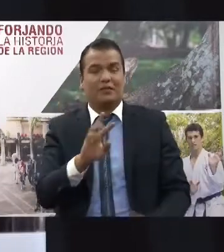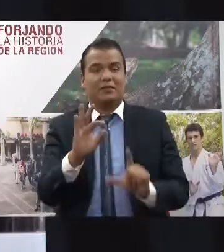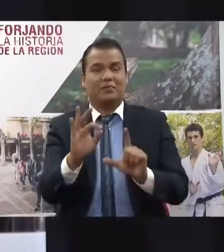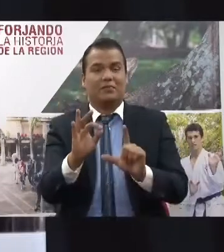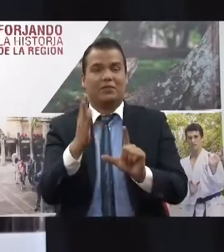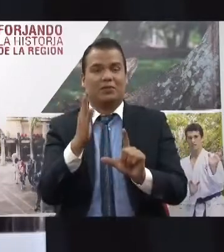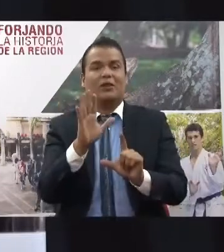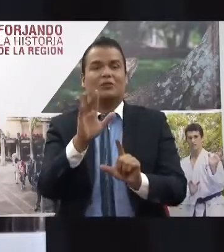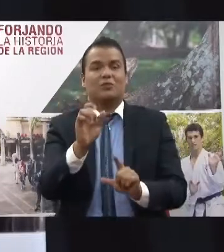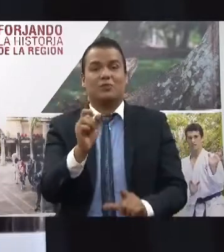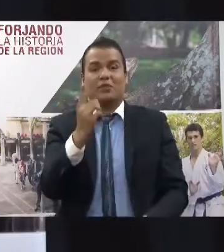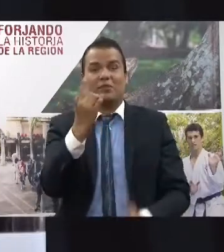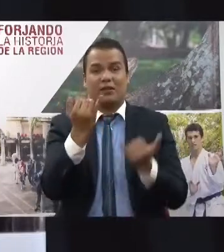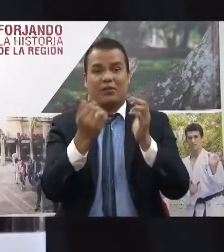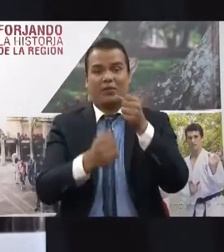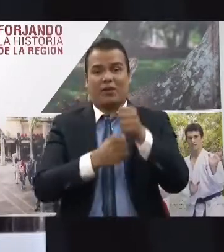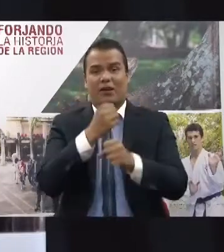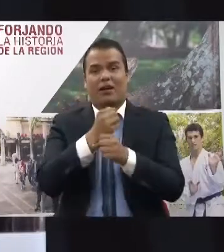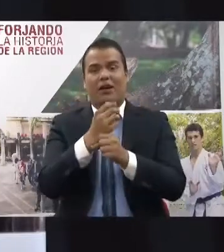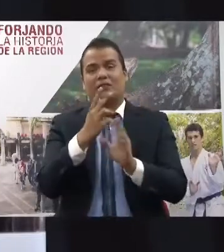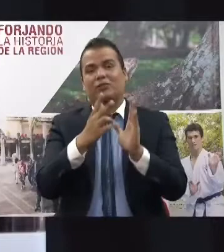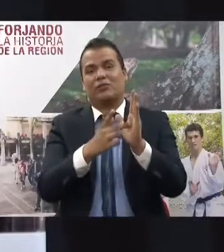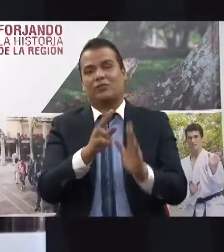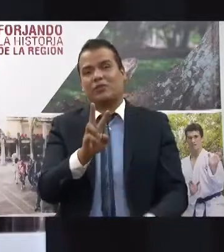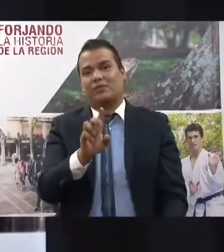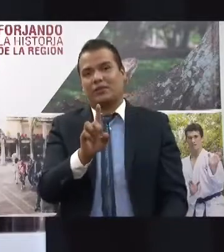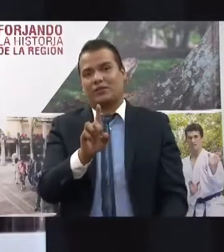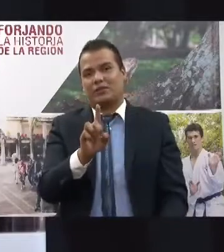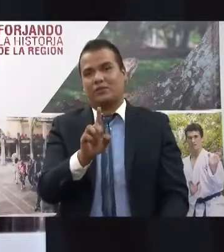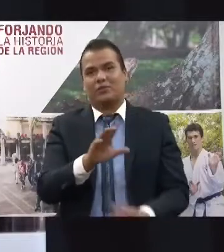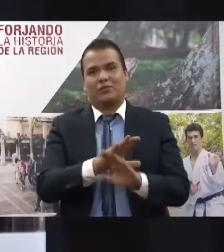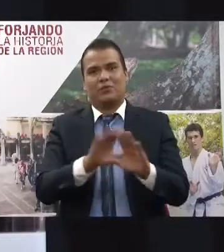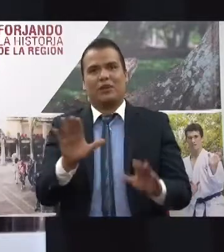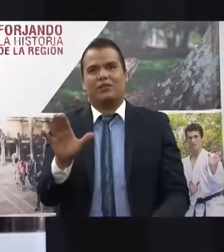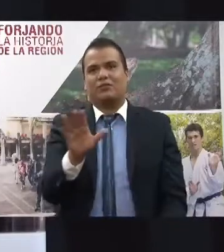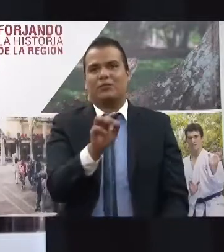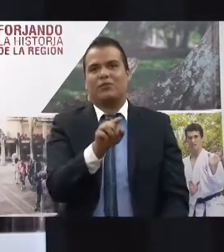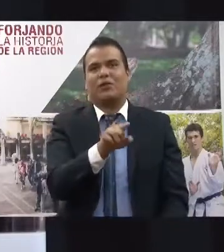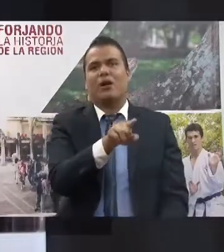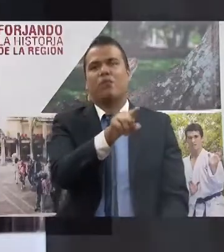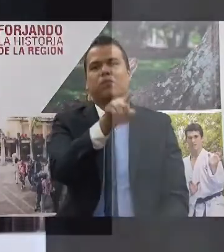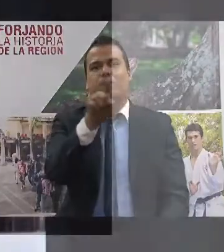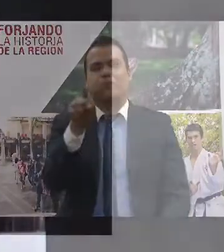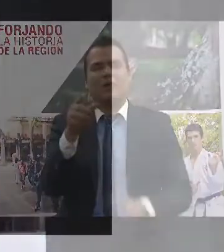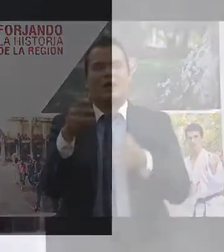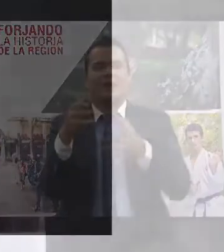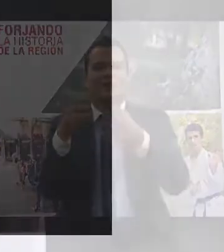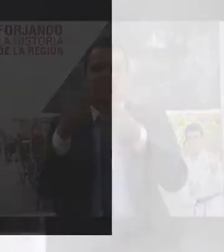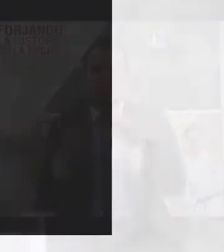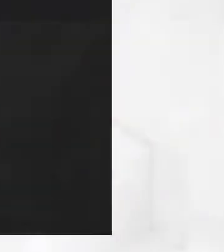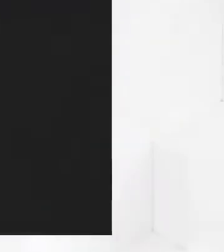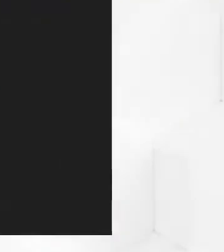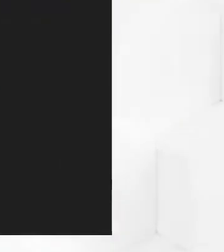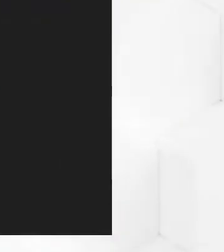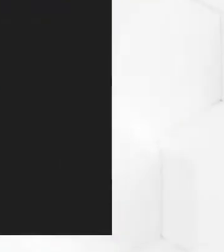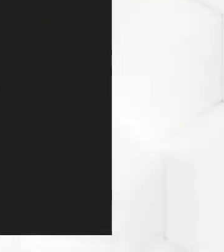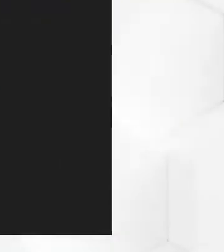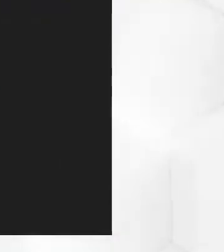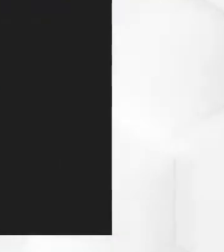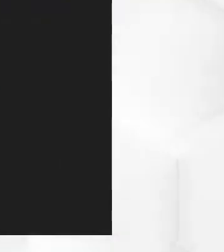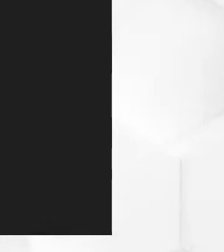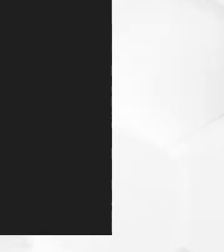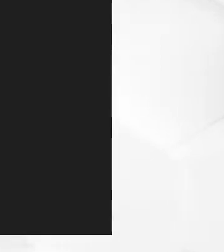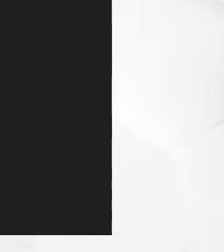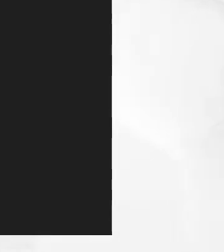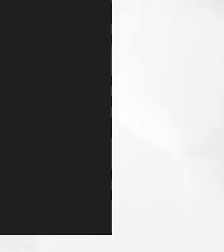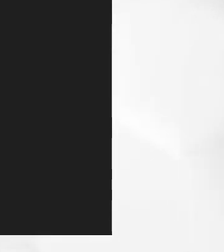primera en el año 2021 para todas las sedes de la institución. Hoy es un día de fiesta para